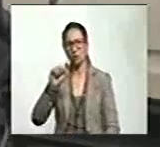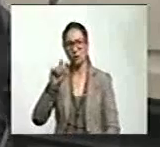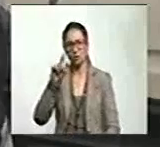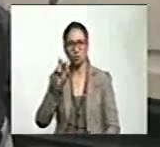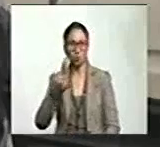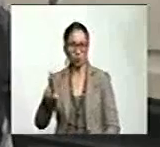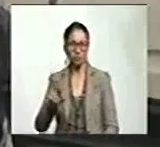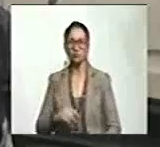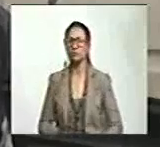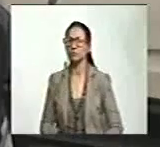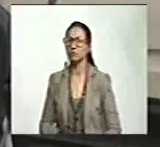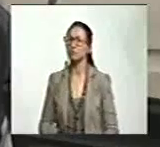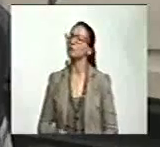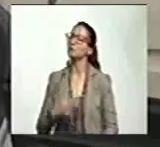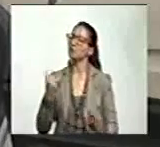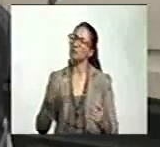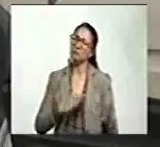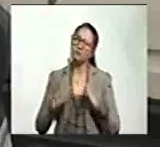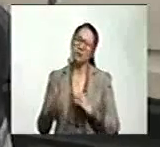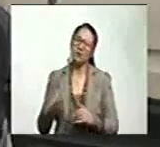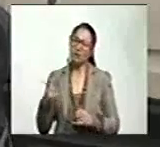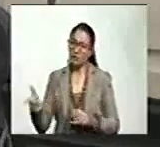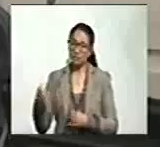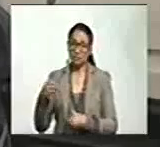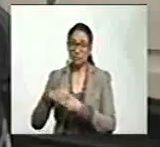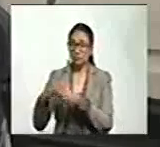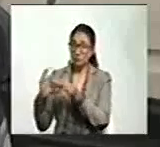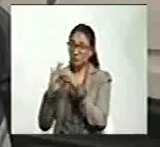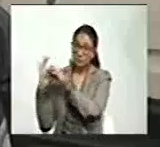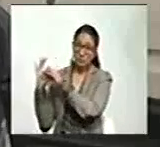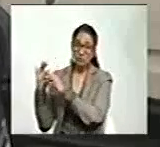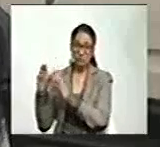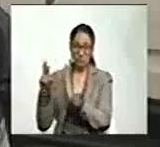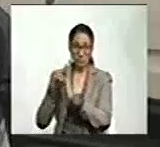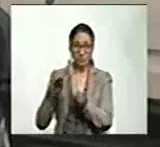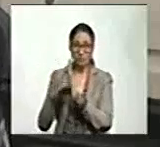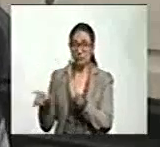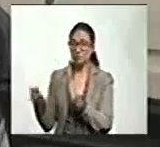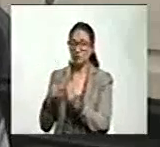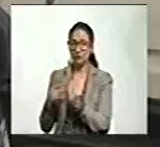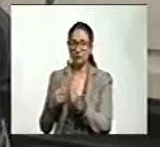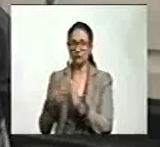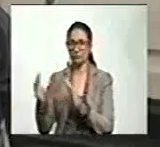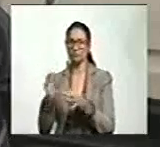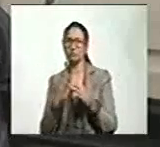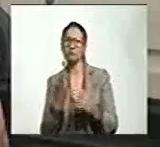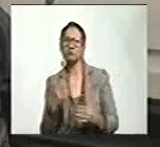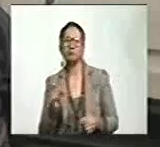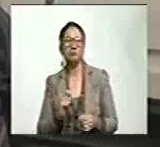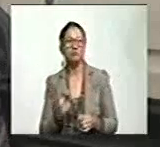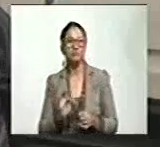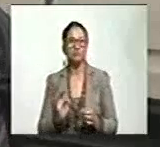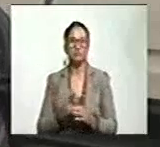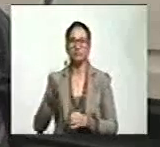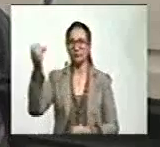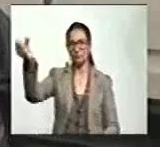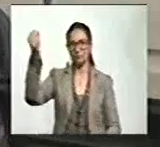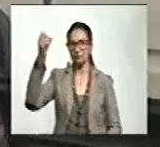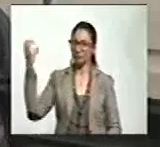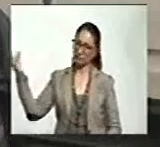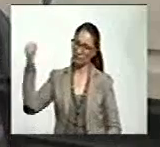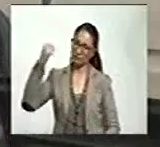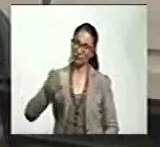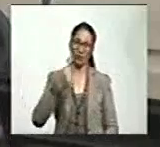allí hubo por consecuencia de esa nueva política por ejemplo el intento de traer a Chávez a la posesión de